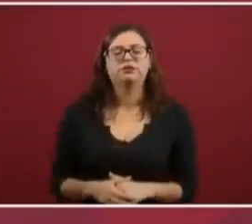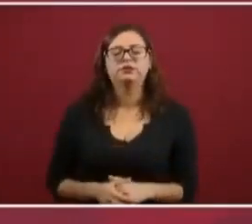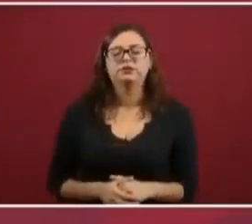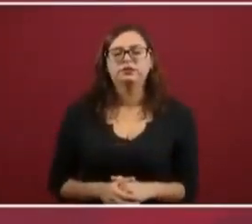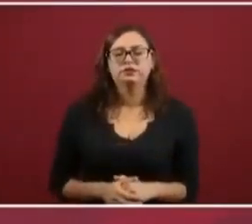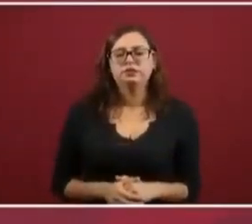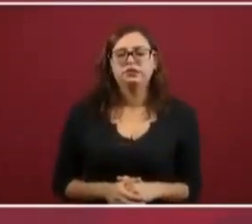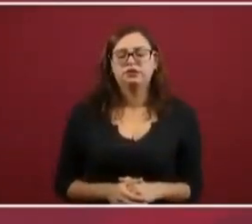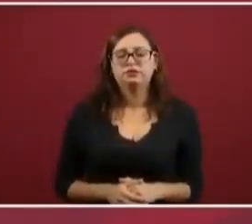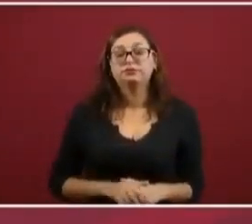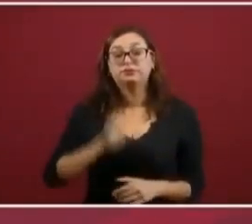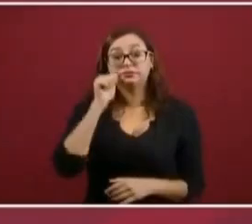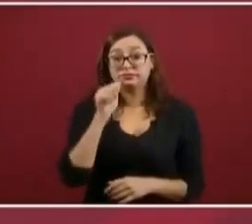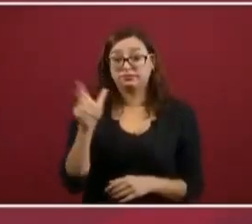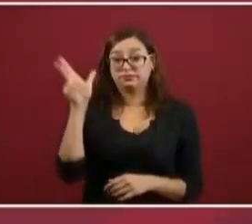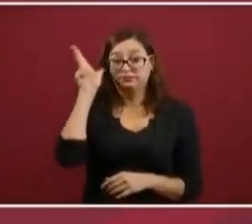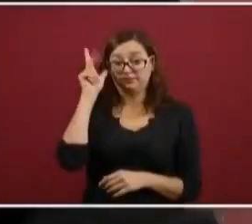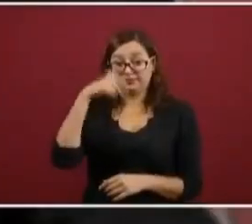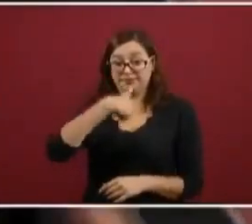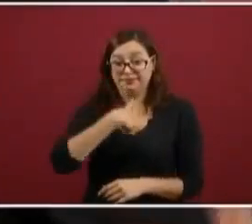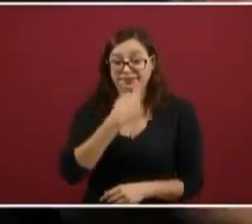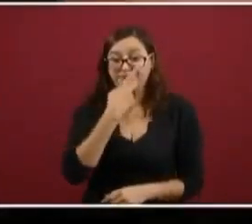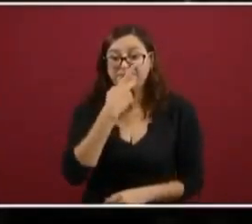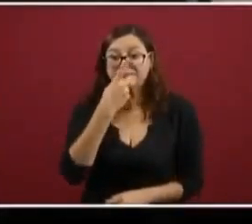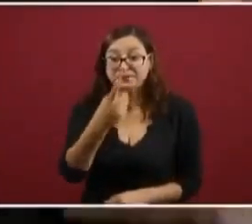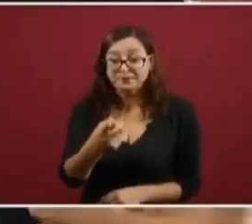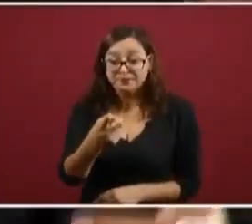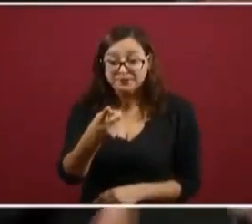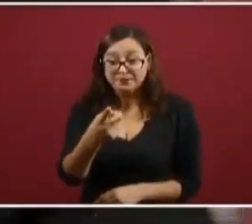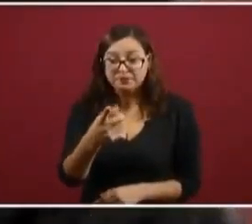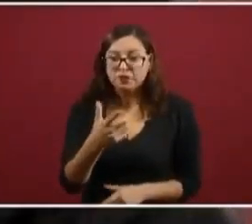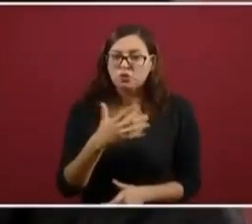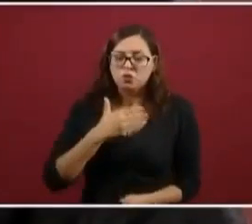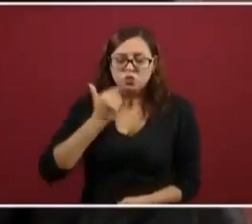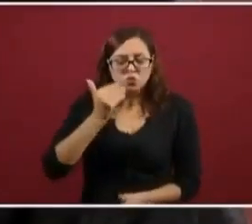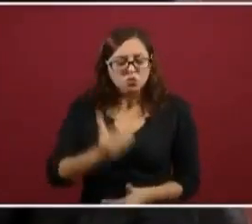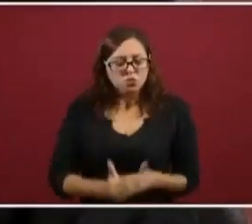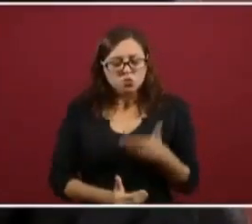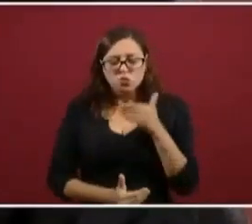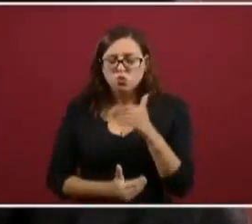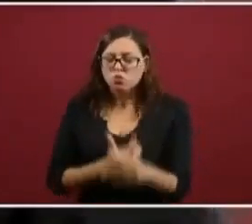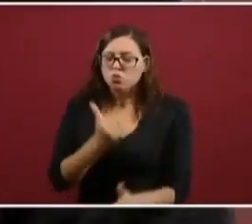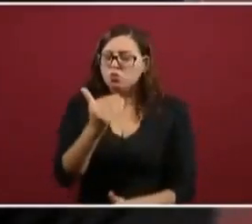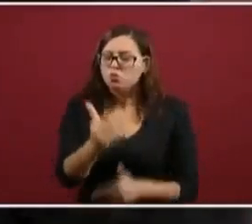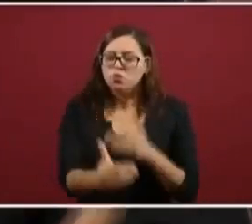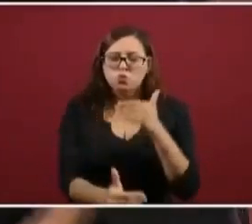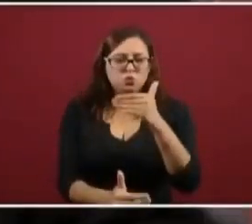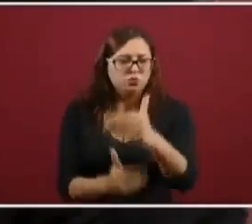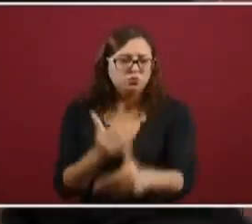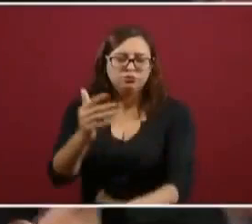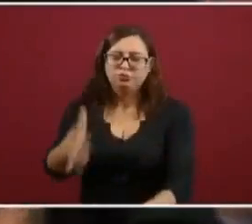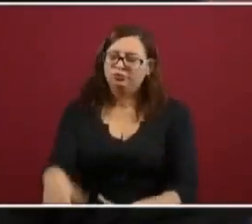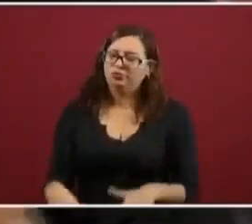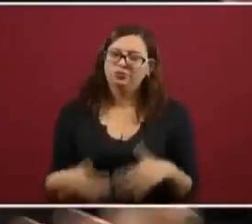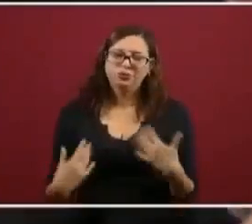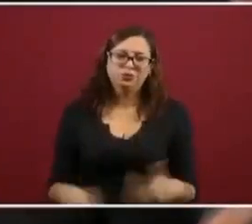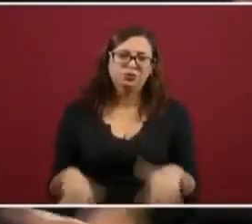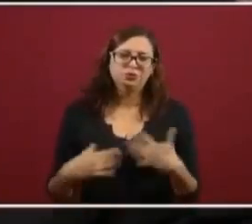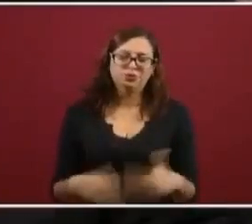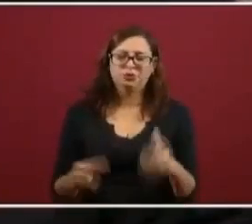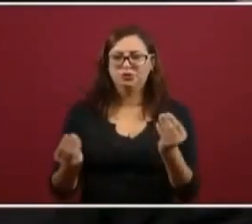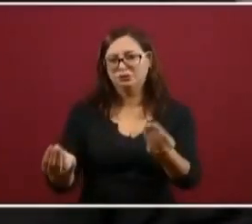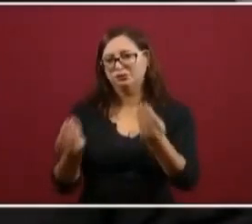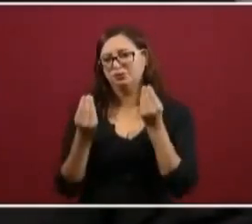por eso dije Antier que hemos avanzado tanto porque no podríamos estar hablando de